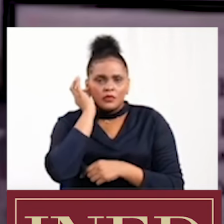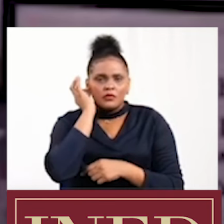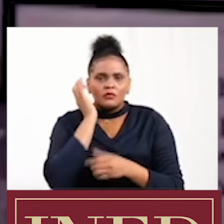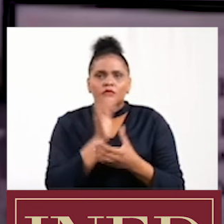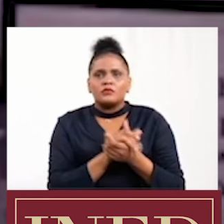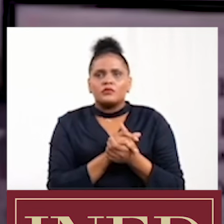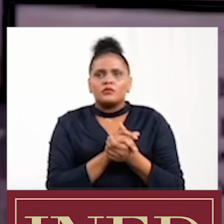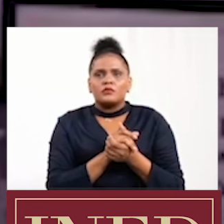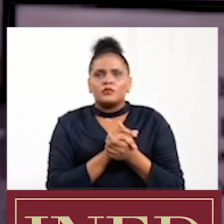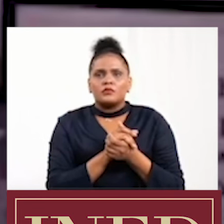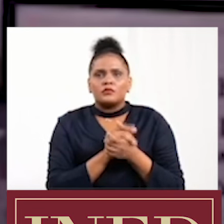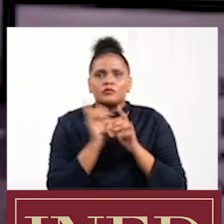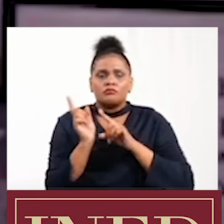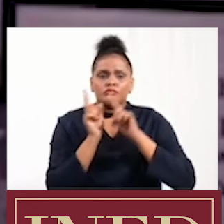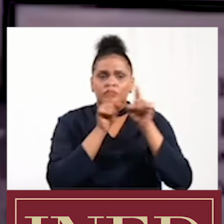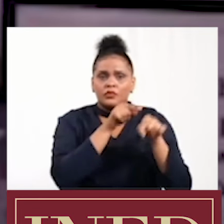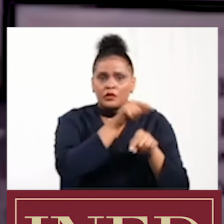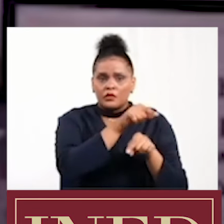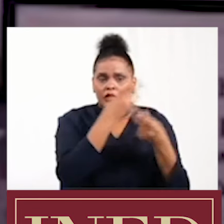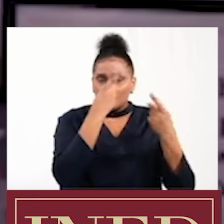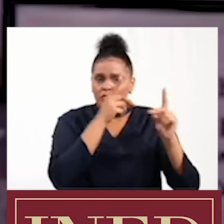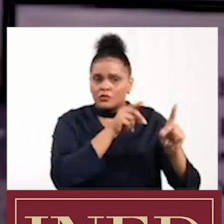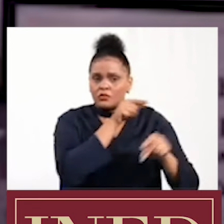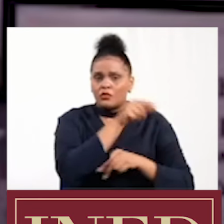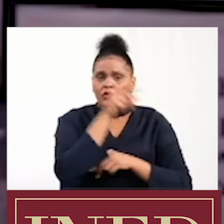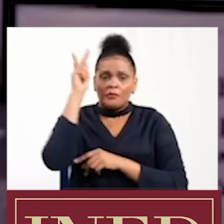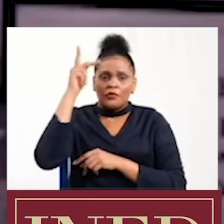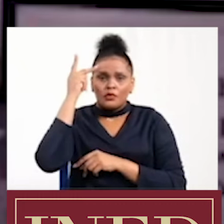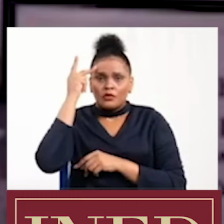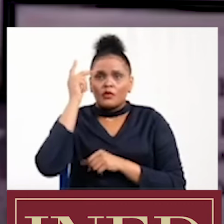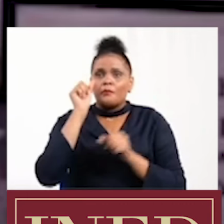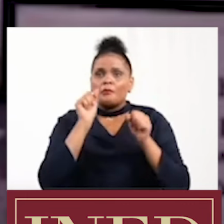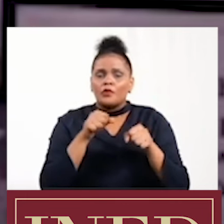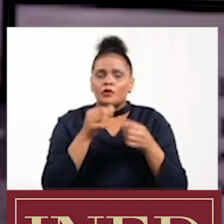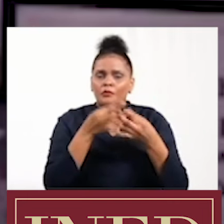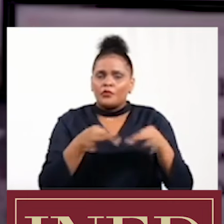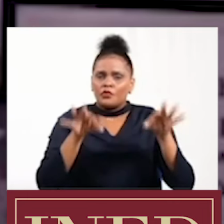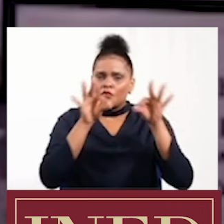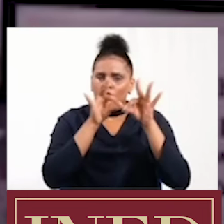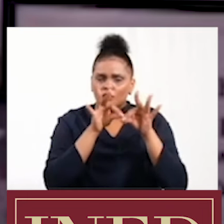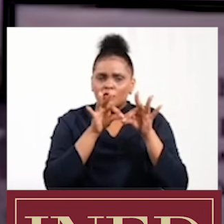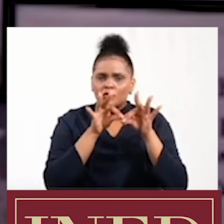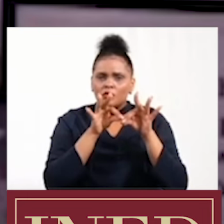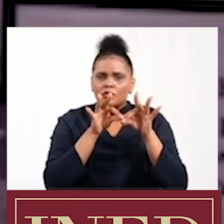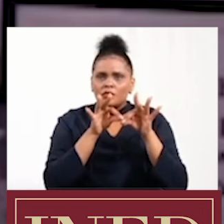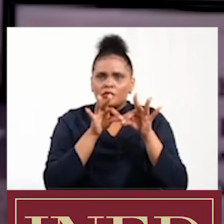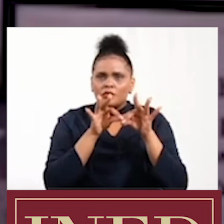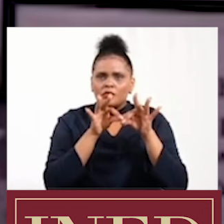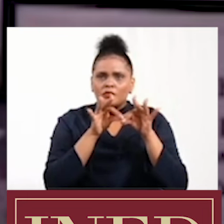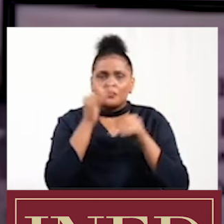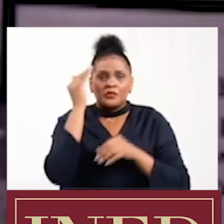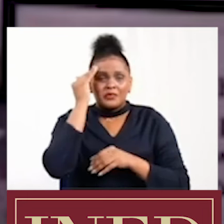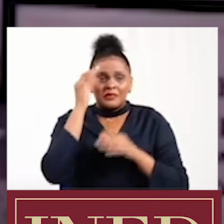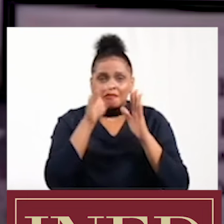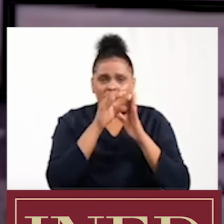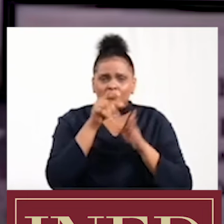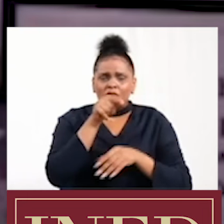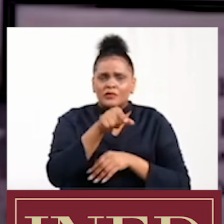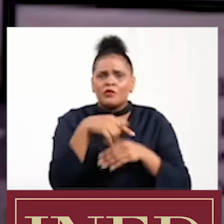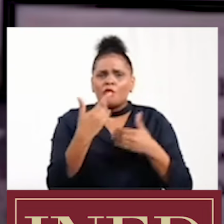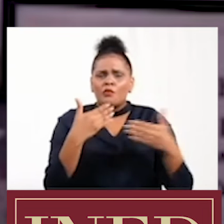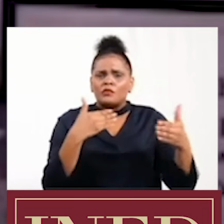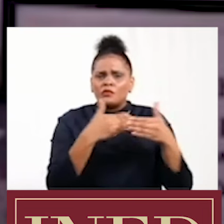a llegar a los espacios de decisión política pero es importante también las son importantes también las condiciones en las cuales